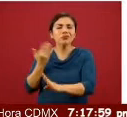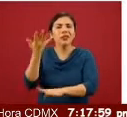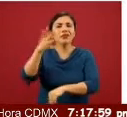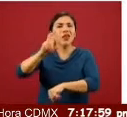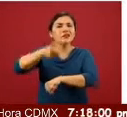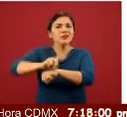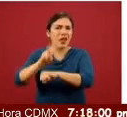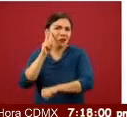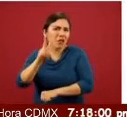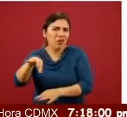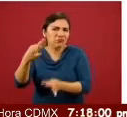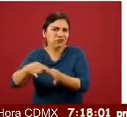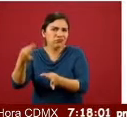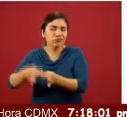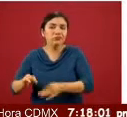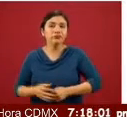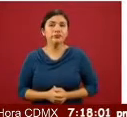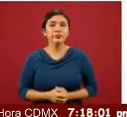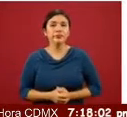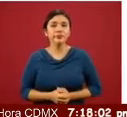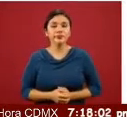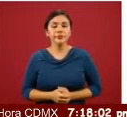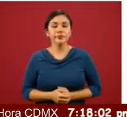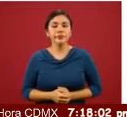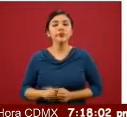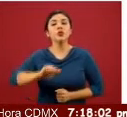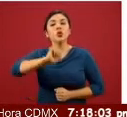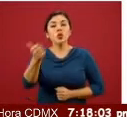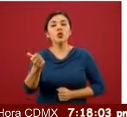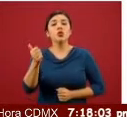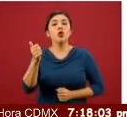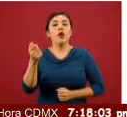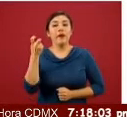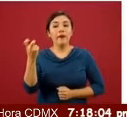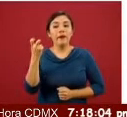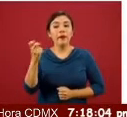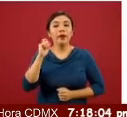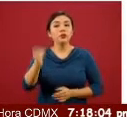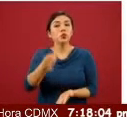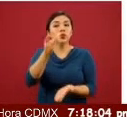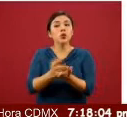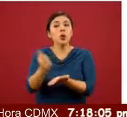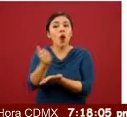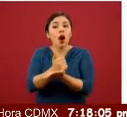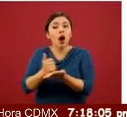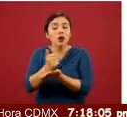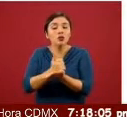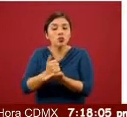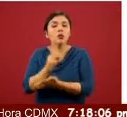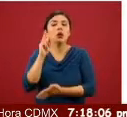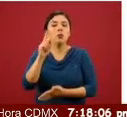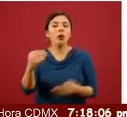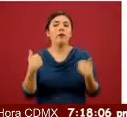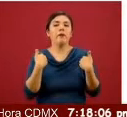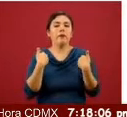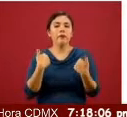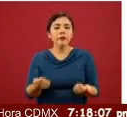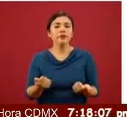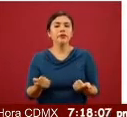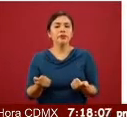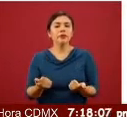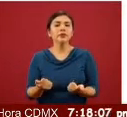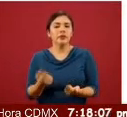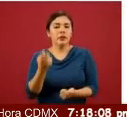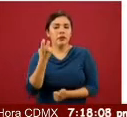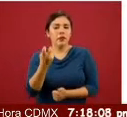estado viendo. Y en la siguiente diapositiva vemos ahora las barras azules, solamente las barras azules, y aquí también podemos ver cómo esa